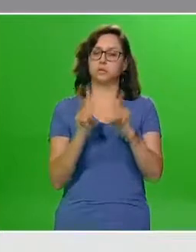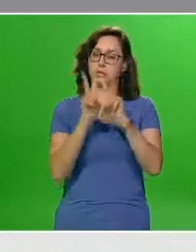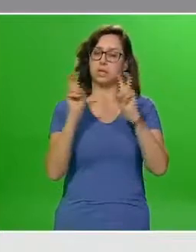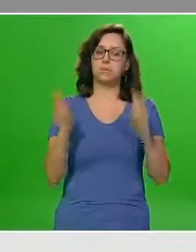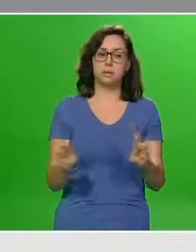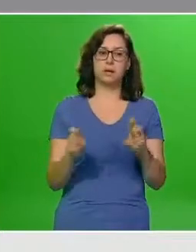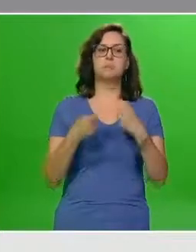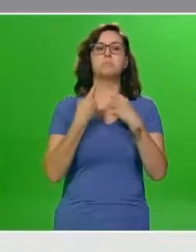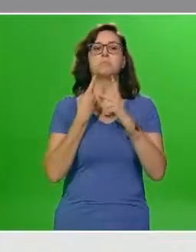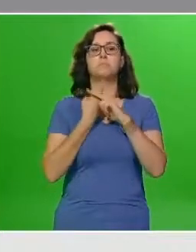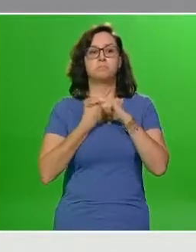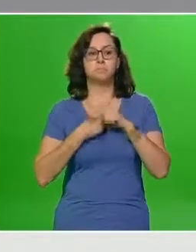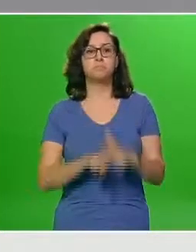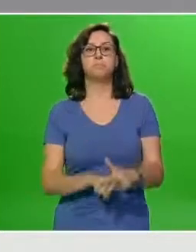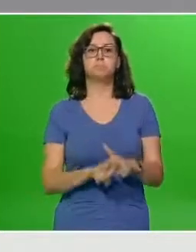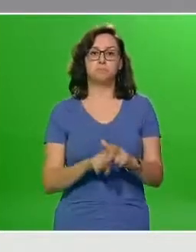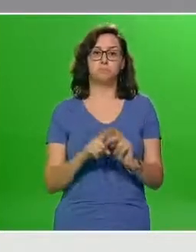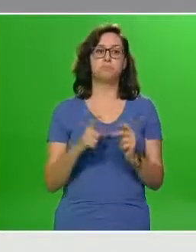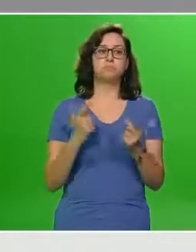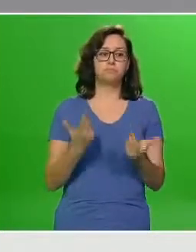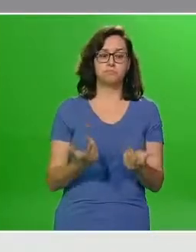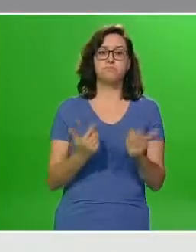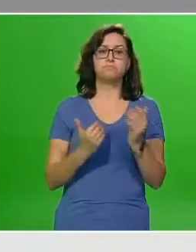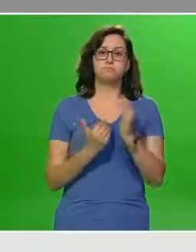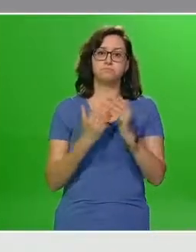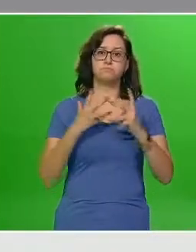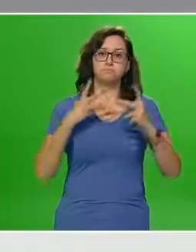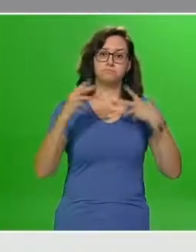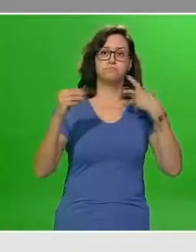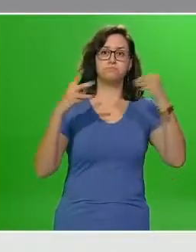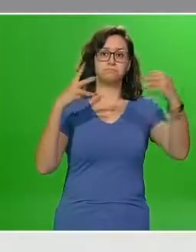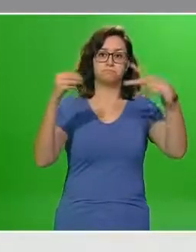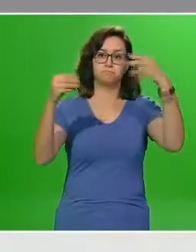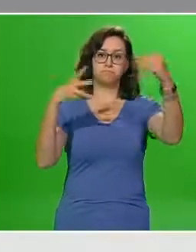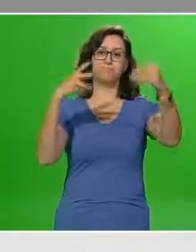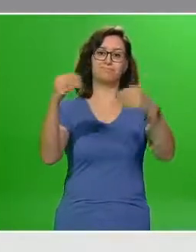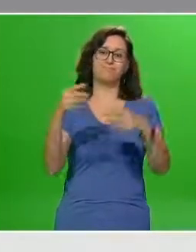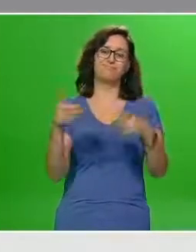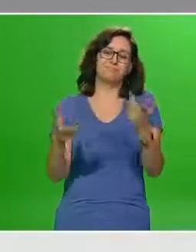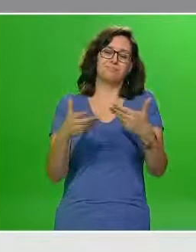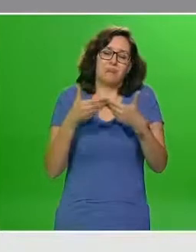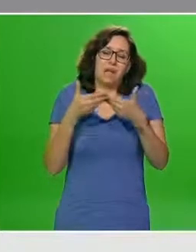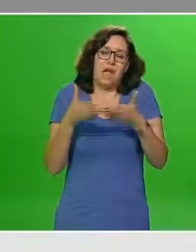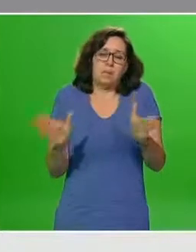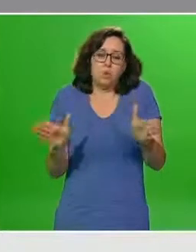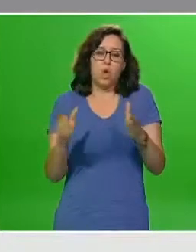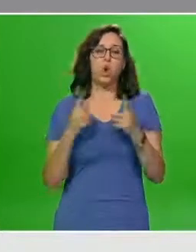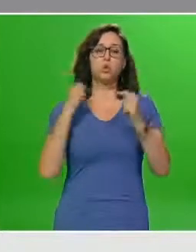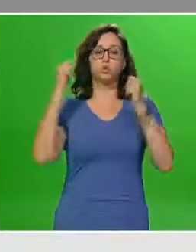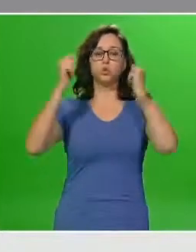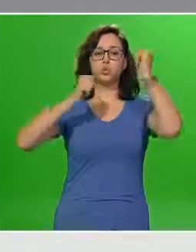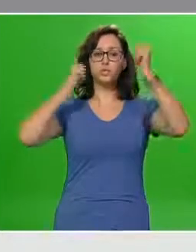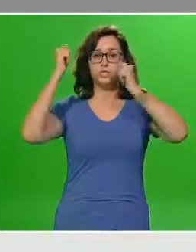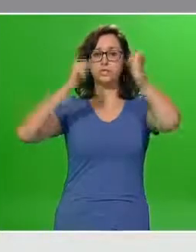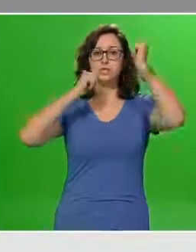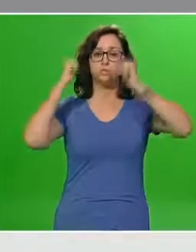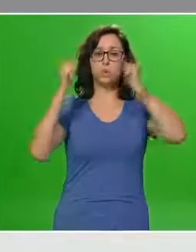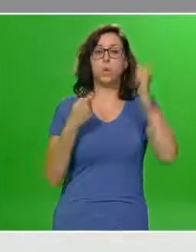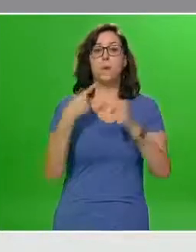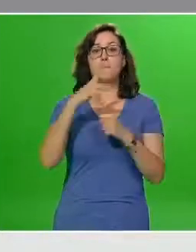de rebrote por actividad turística, pero también en Baja California Norte, en Baja California,